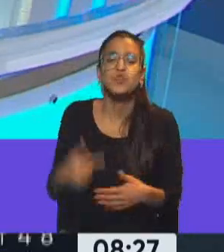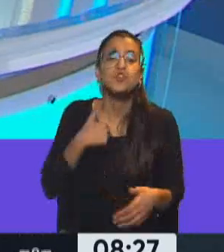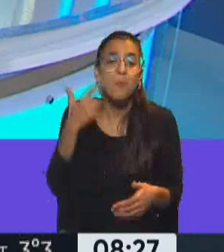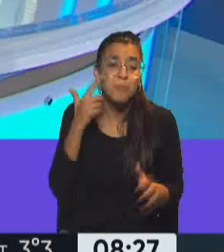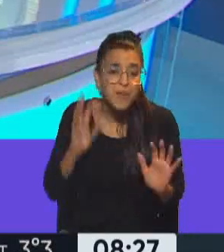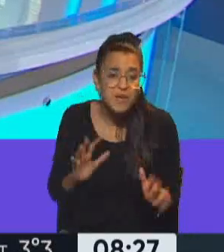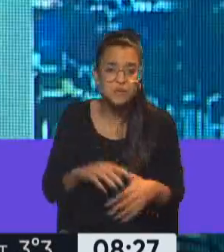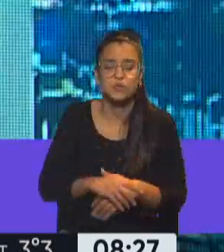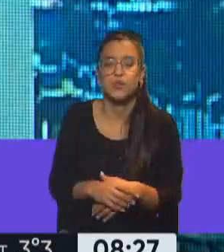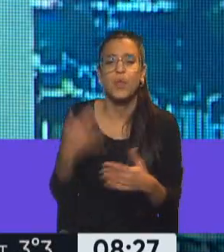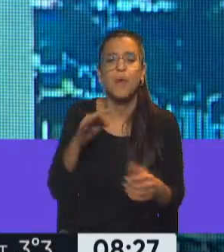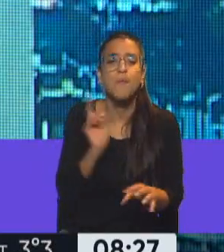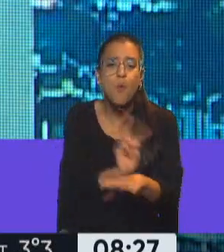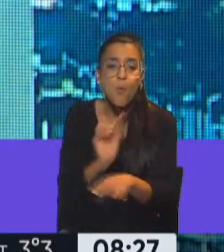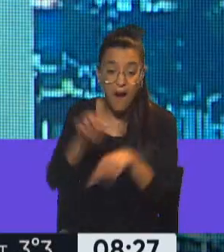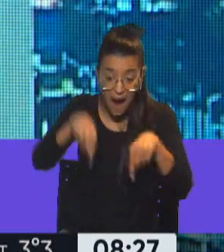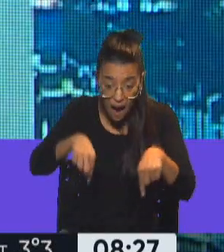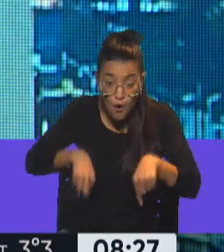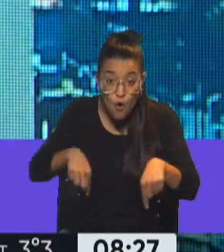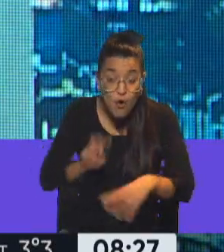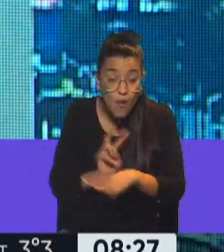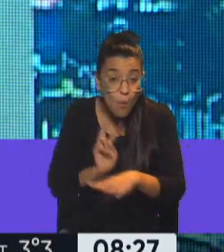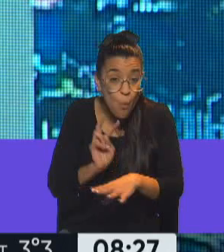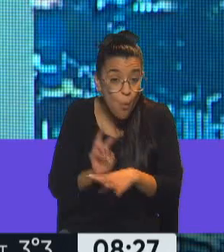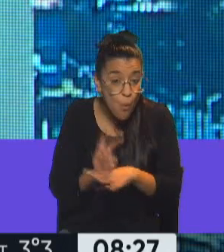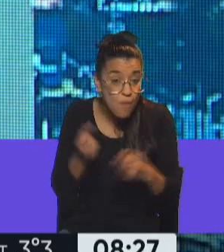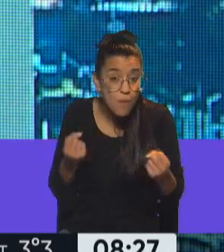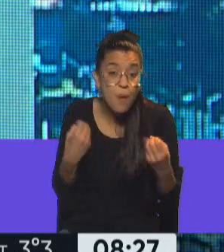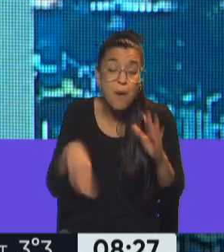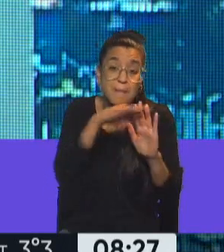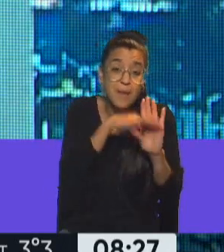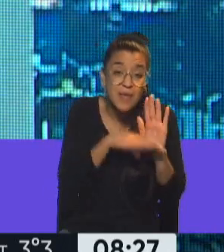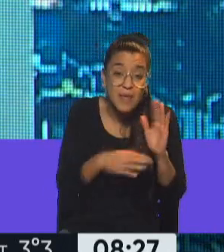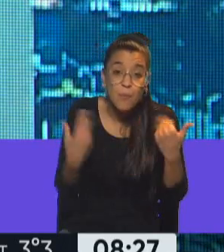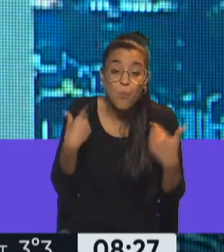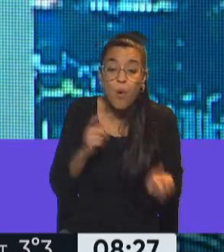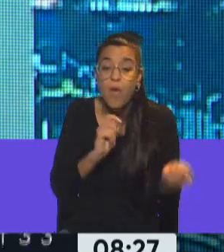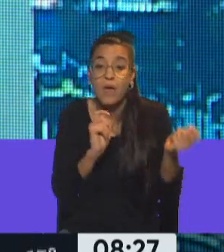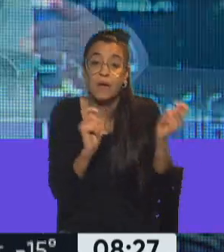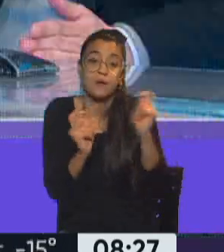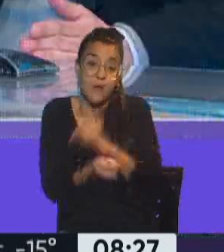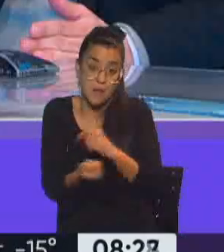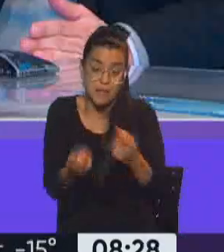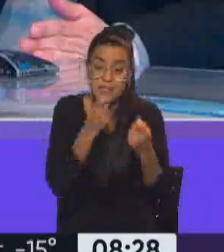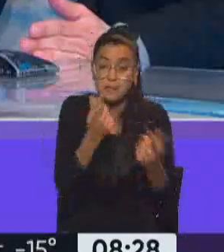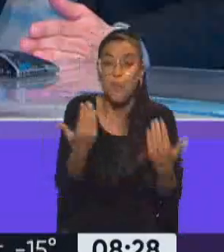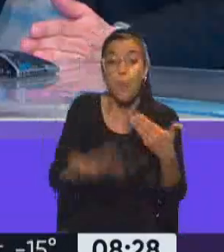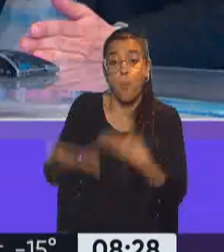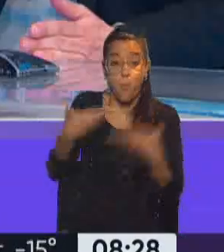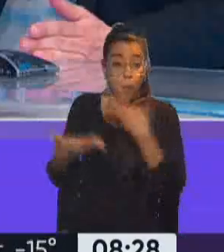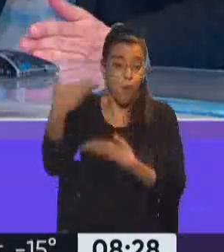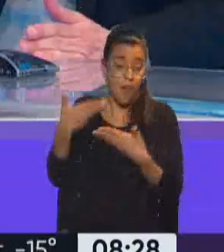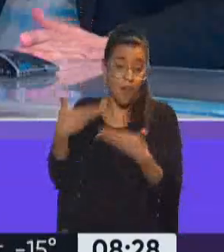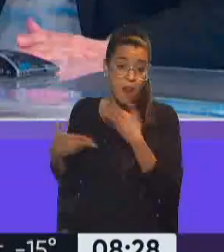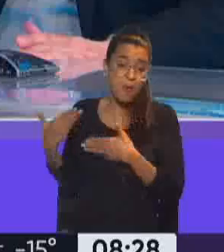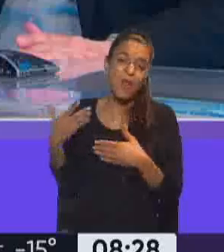tenemos que ser cuidadosos ahora, porque si no, todas estas medidas pueden ser revertidas si es necesario. Es decir, volver hacia atrás en las medidas no